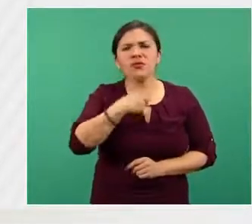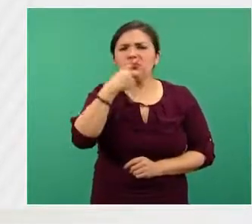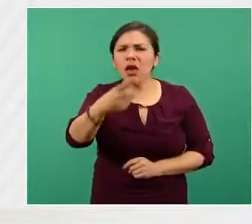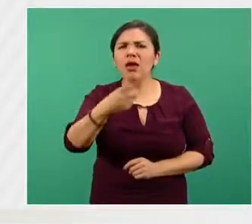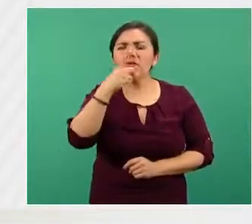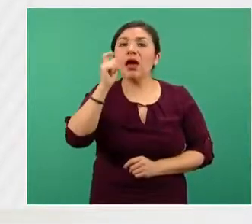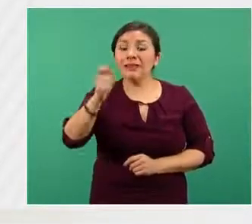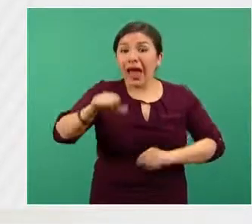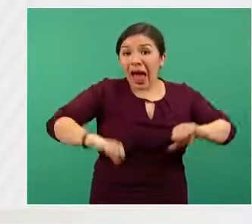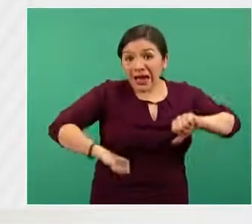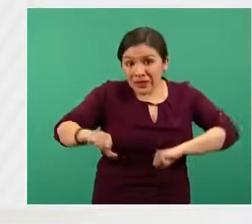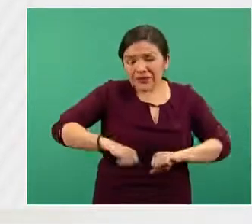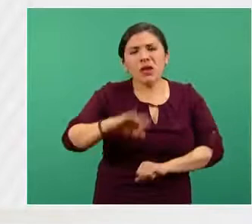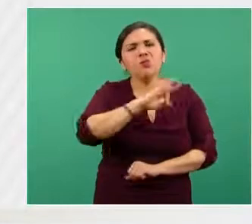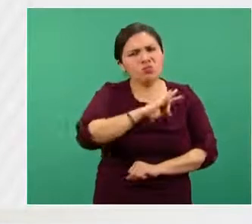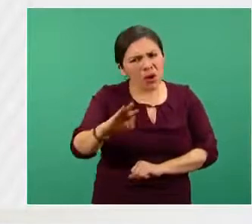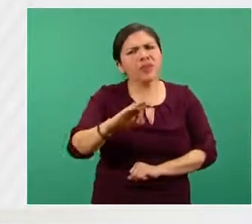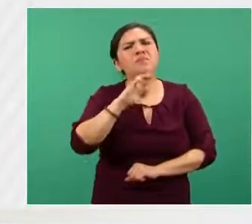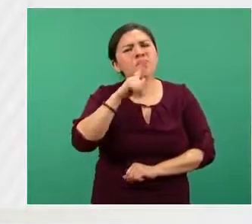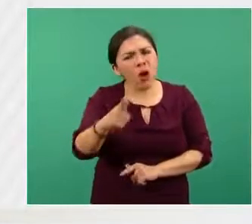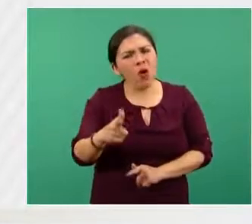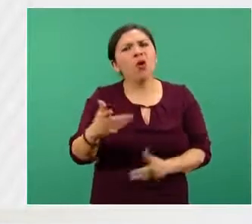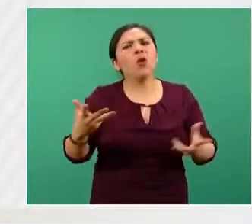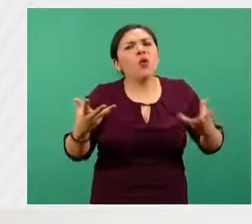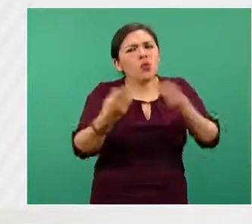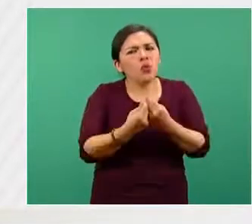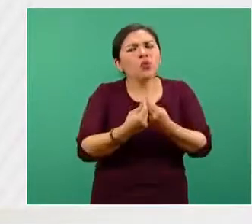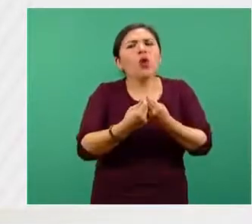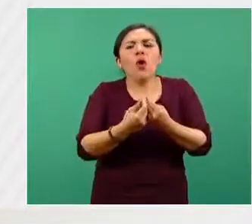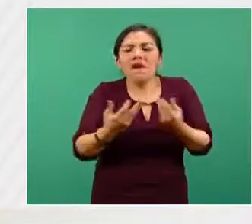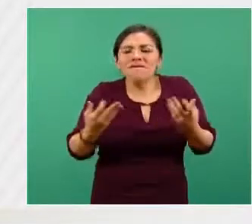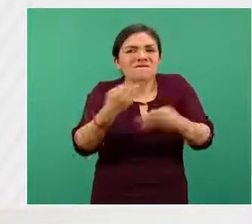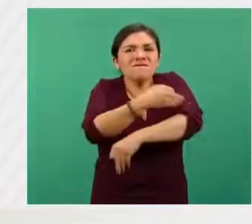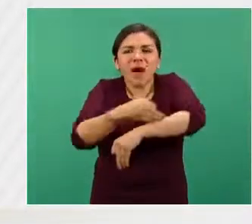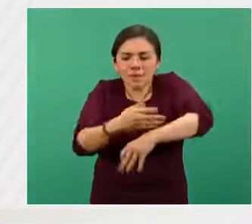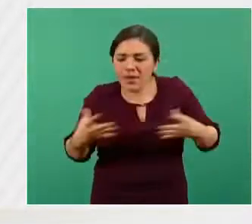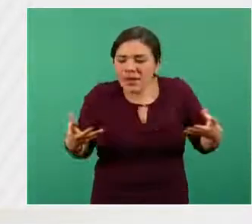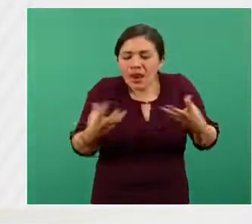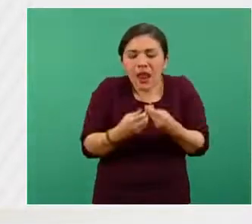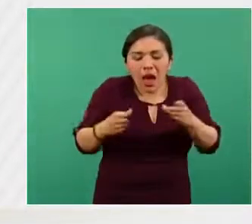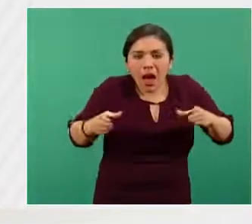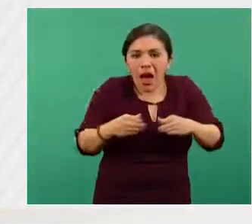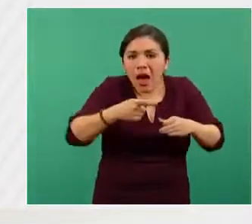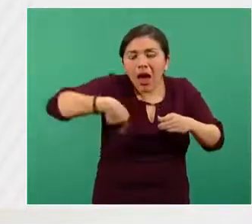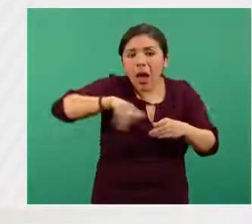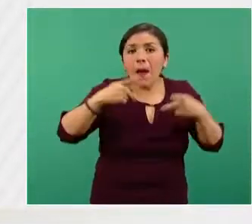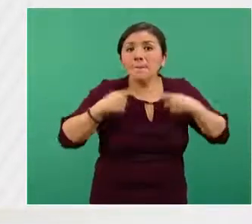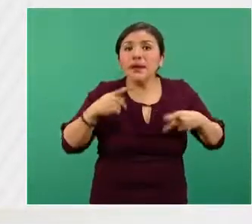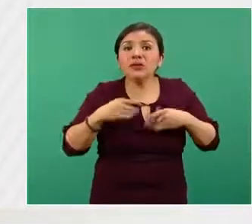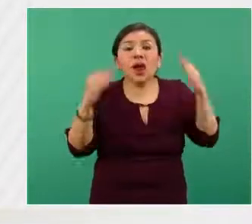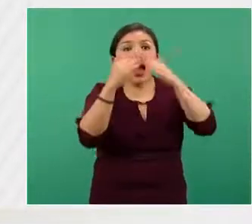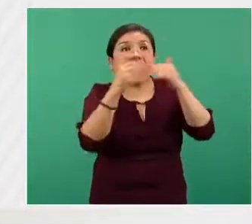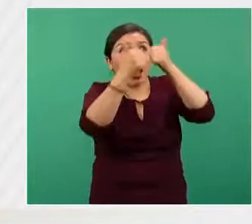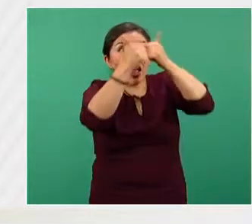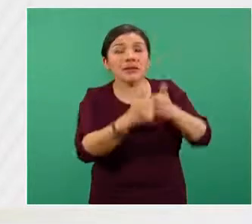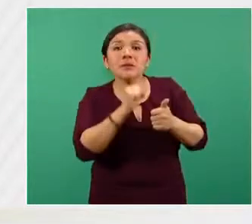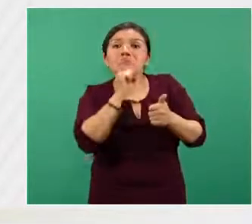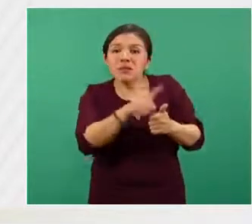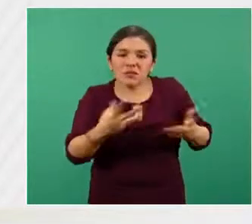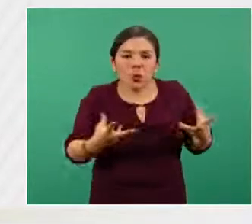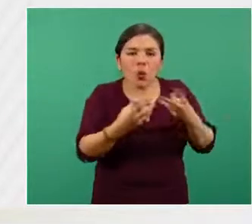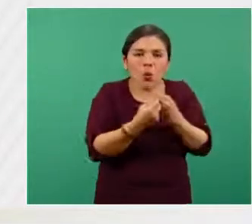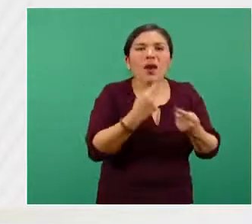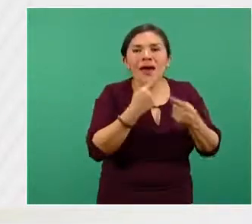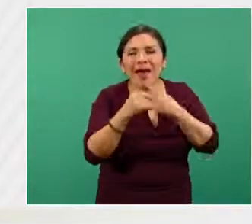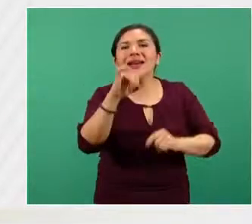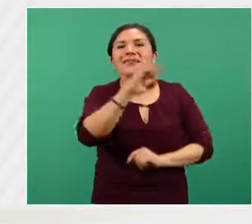que las actividades las podemos hacer mejor con nuestro núcleo familiar, es decir, las personas que vivimos bajo un mismo techo, dado que